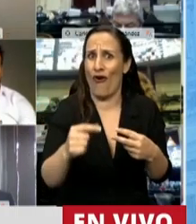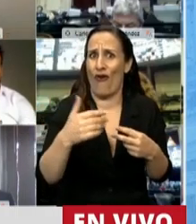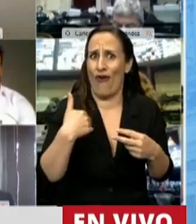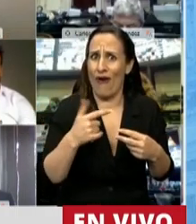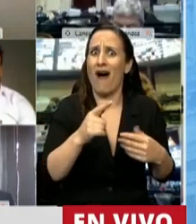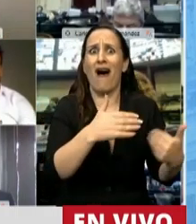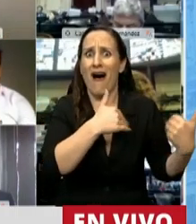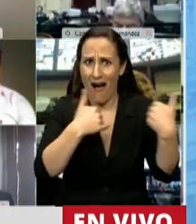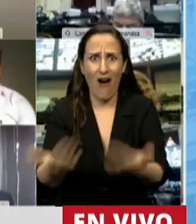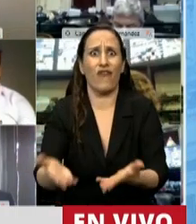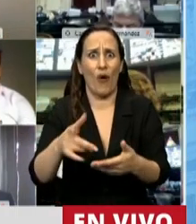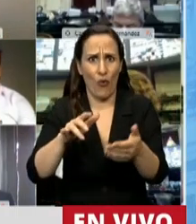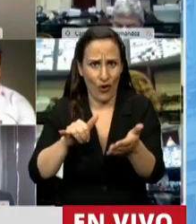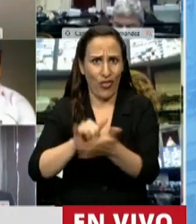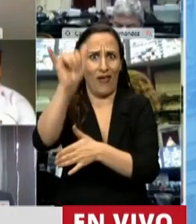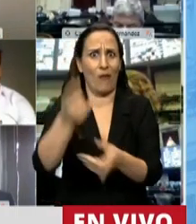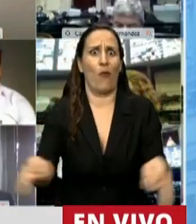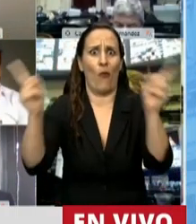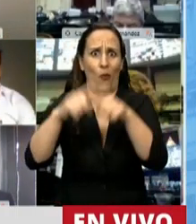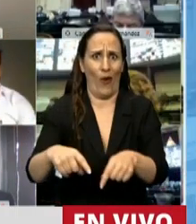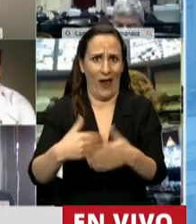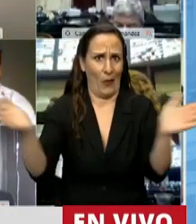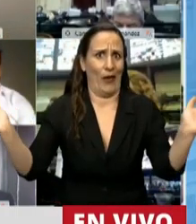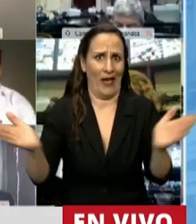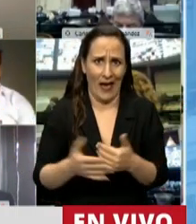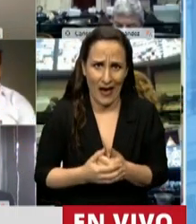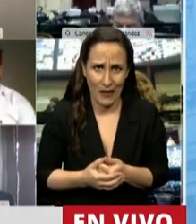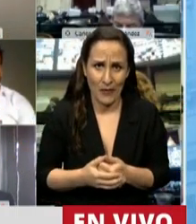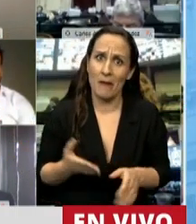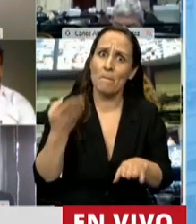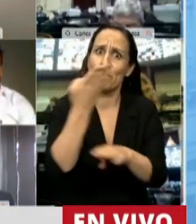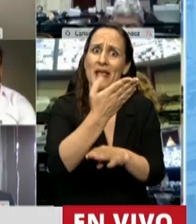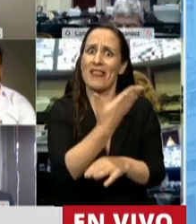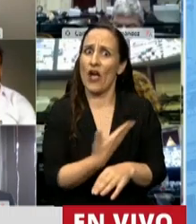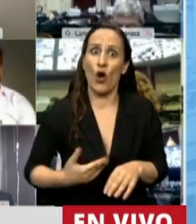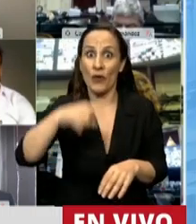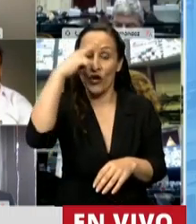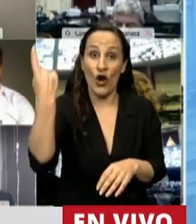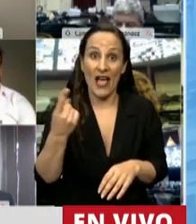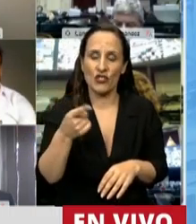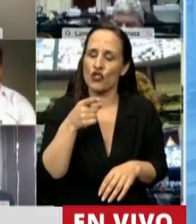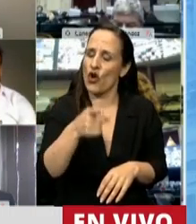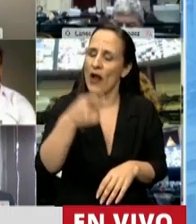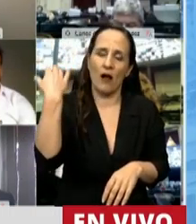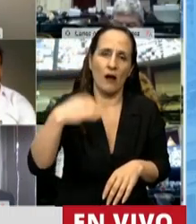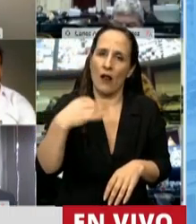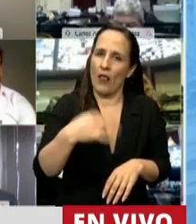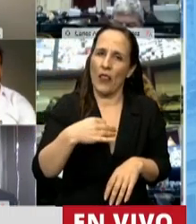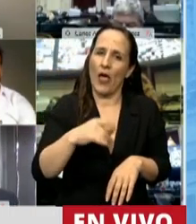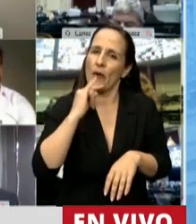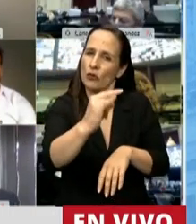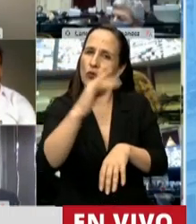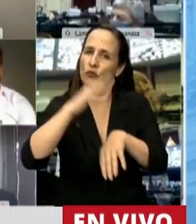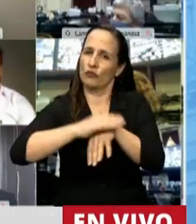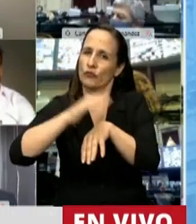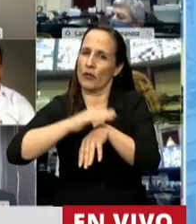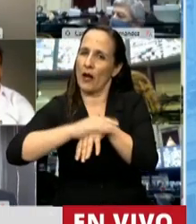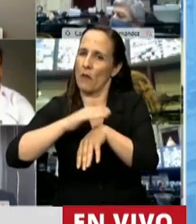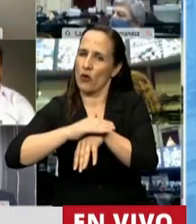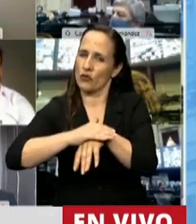en favor de esta reapertura y le pedimos al gobierno nacional que actúe en consecuencia y actúe con responsabilidad